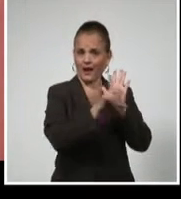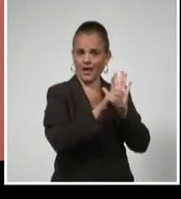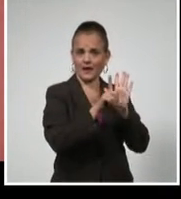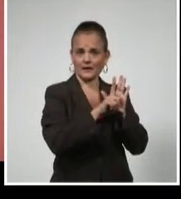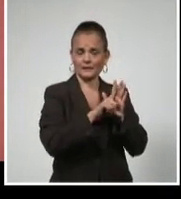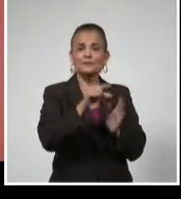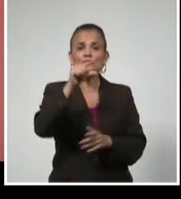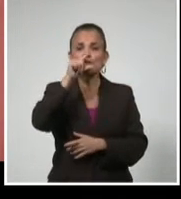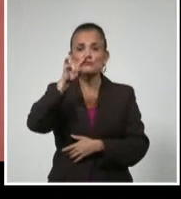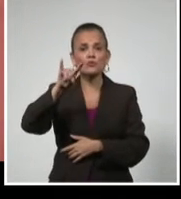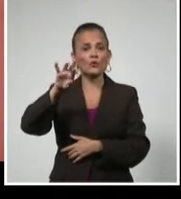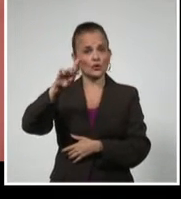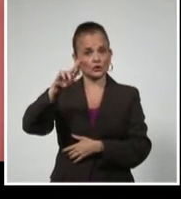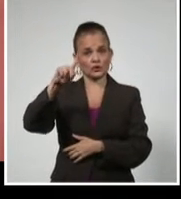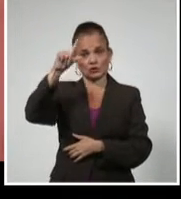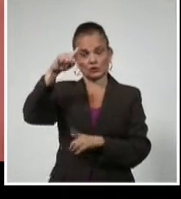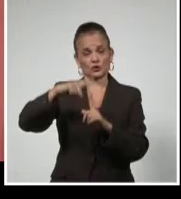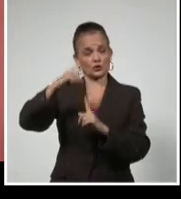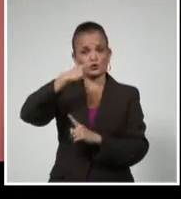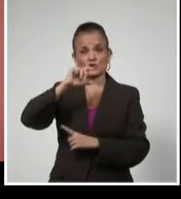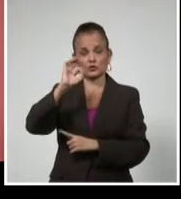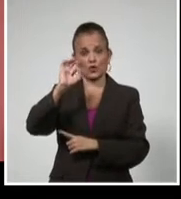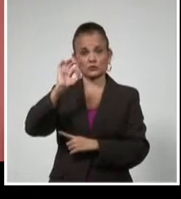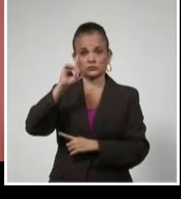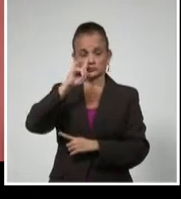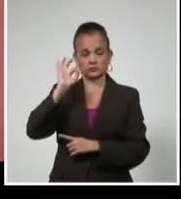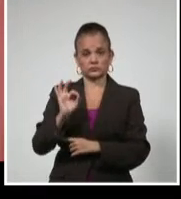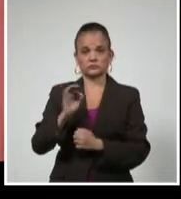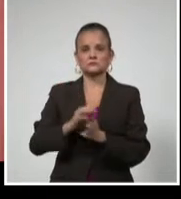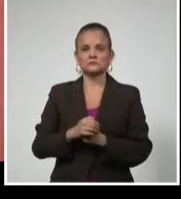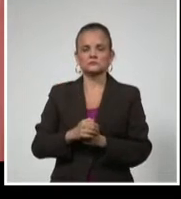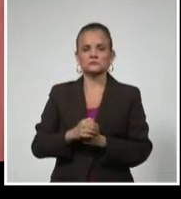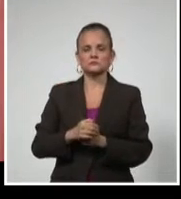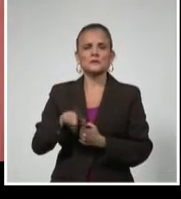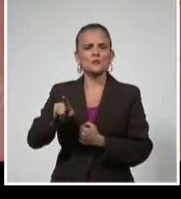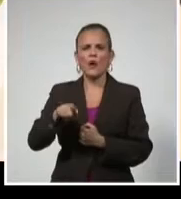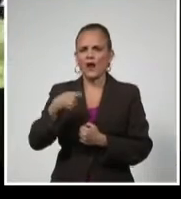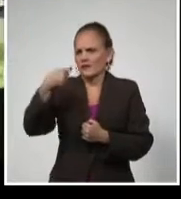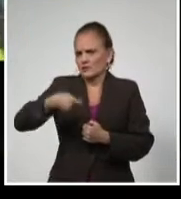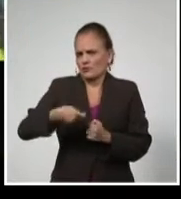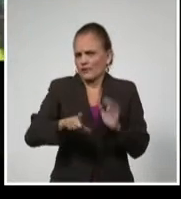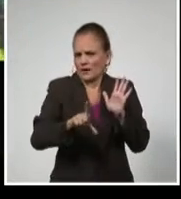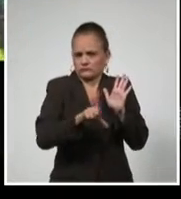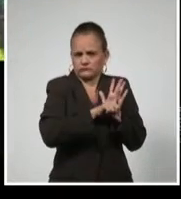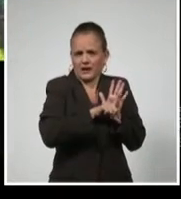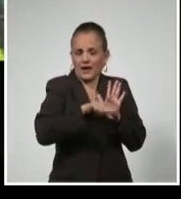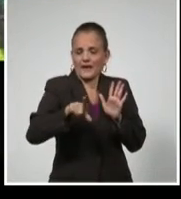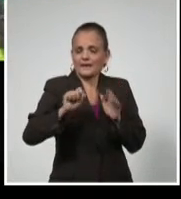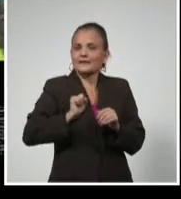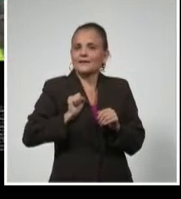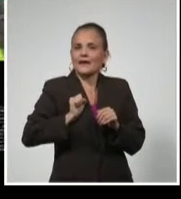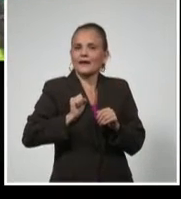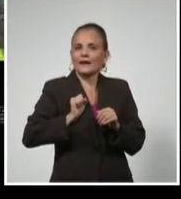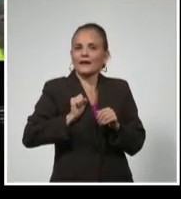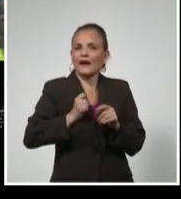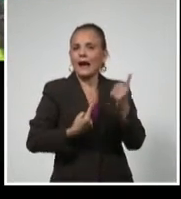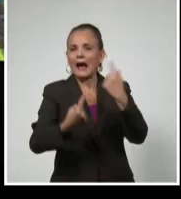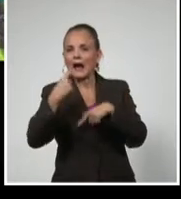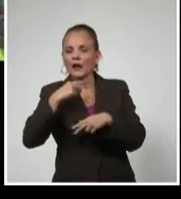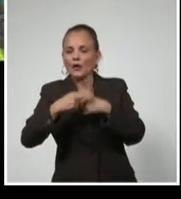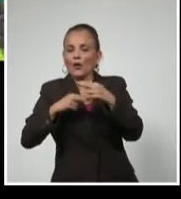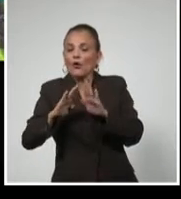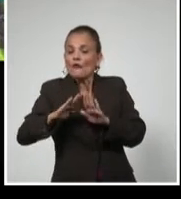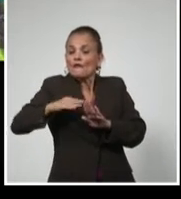una norma jurídica que busca surtir efectos fuera de los Estados Unidos. Esto